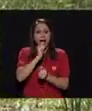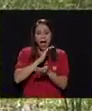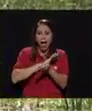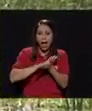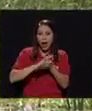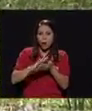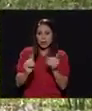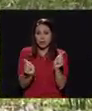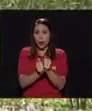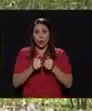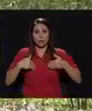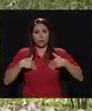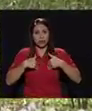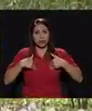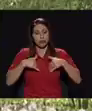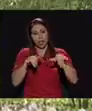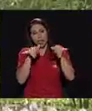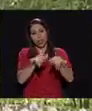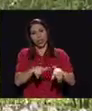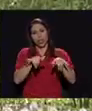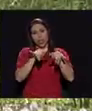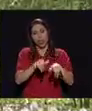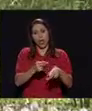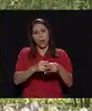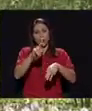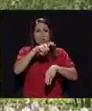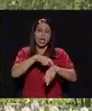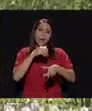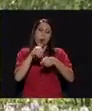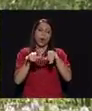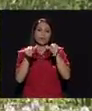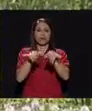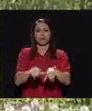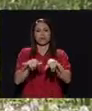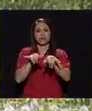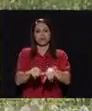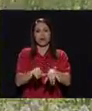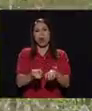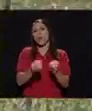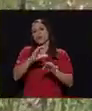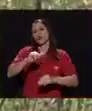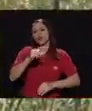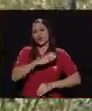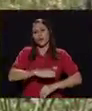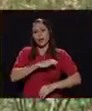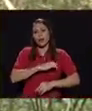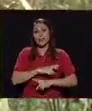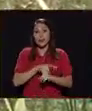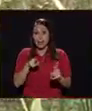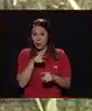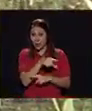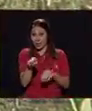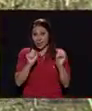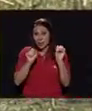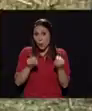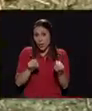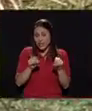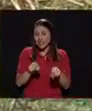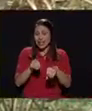la fauna que la habita permanentemente o estacionalmente y muchos otros factores, pero estas pueden ser intervenidas